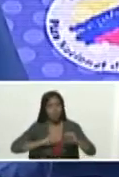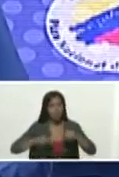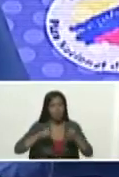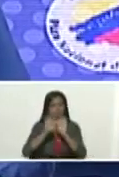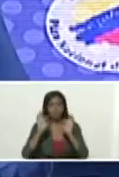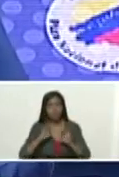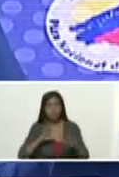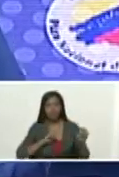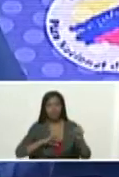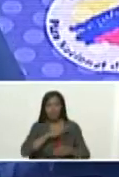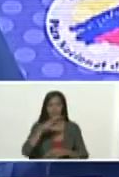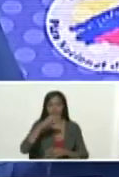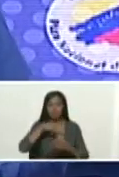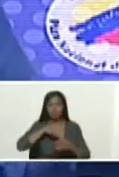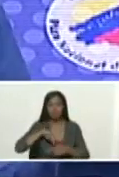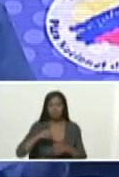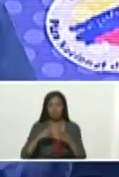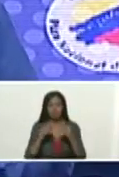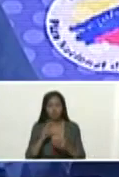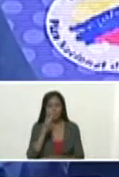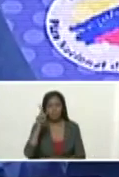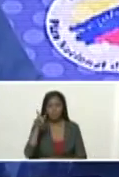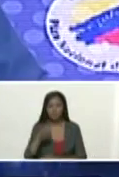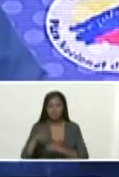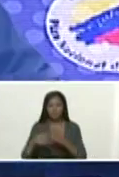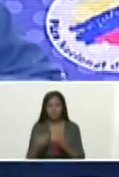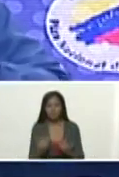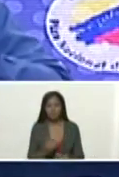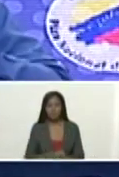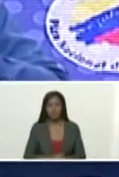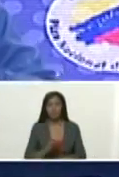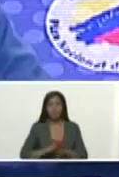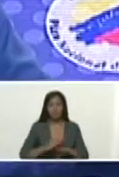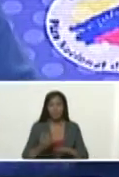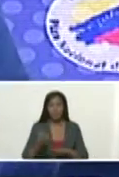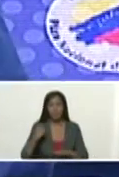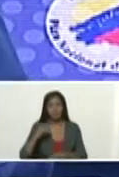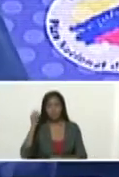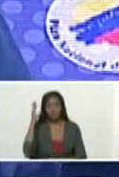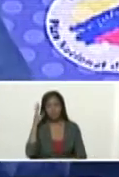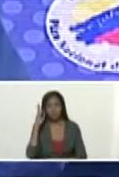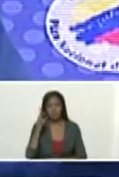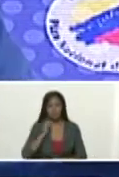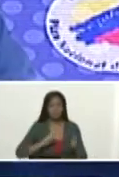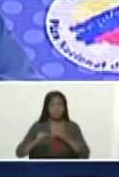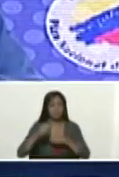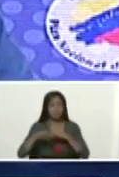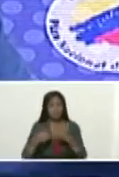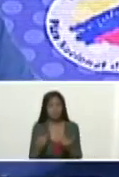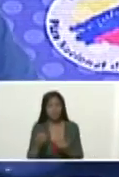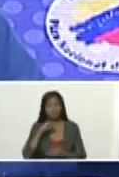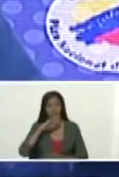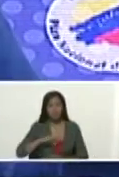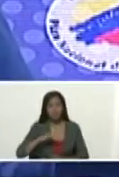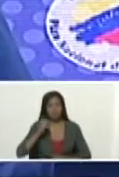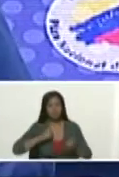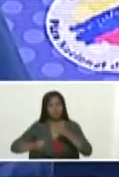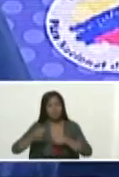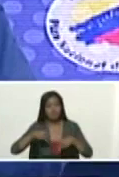Si es el espíritu que nos mueve a todos los venezolanos y venezolanas, porque tenemos ideas que defender, tenemos historia que